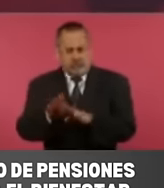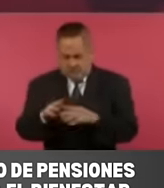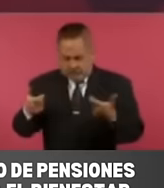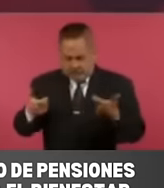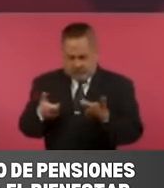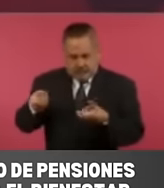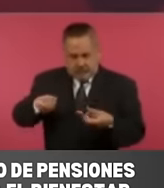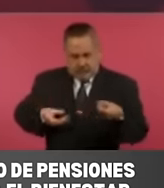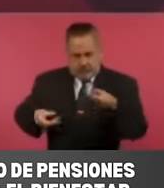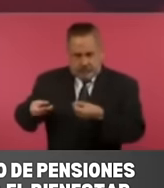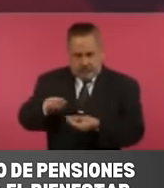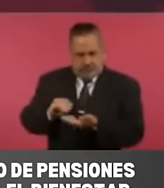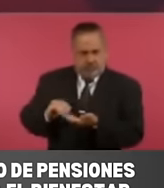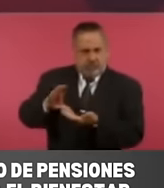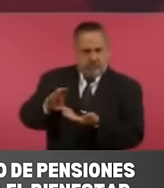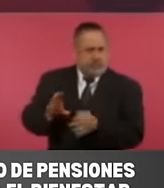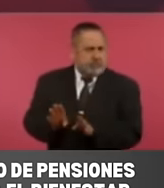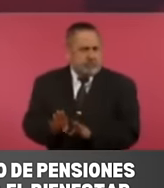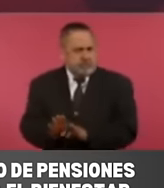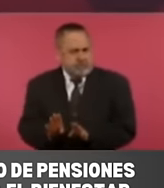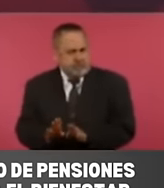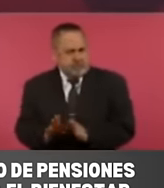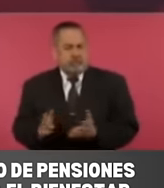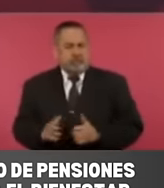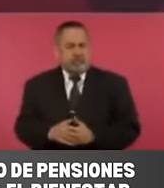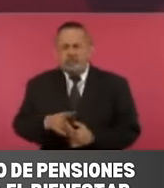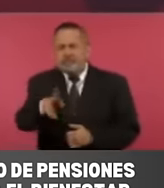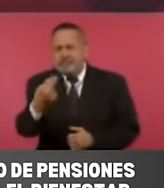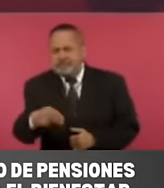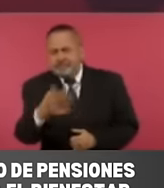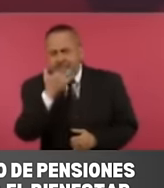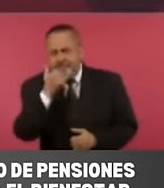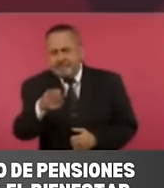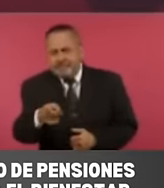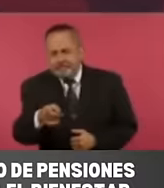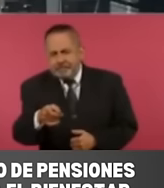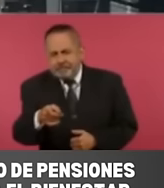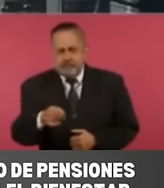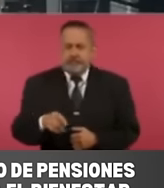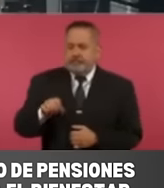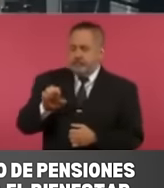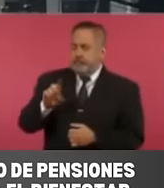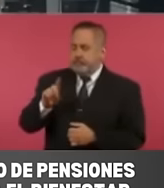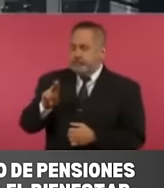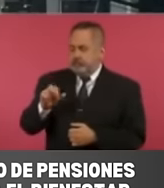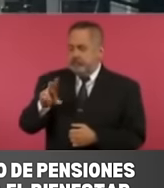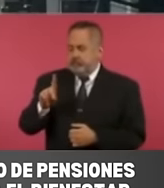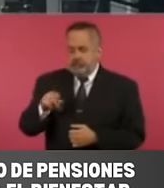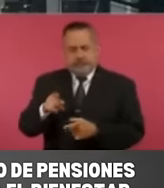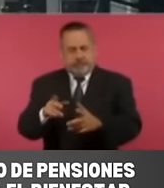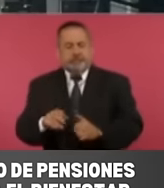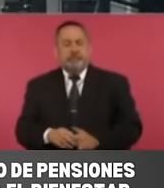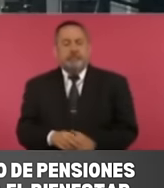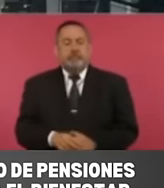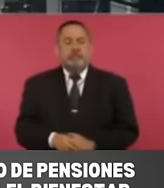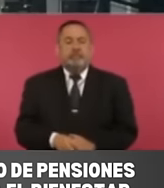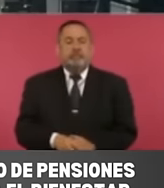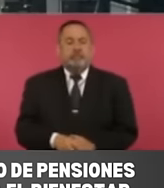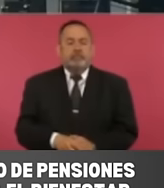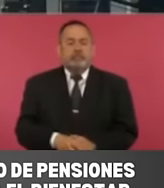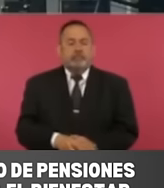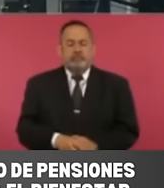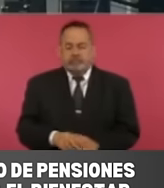Ya me lo preguntaba. ¿Cuál es tu nombre? Eduardo, me lo preguntaba Eduardo. Y